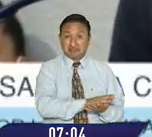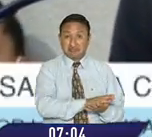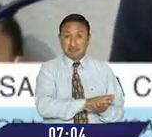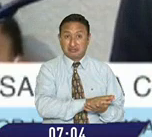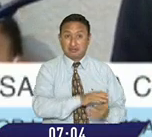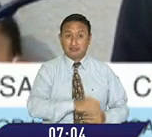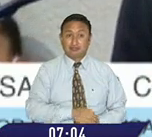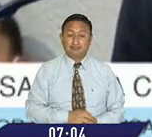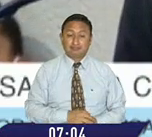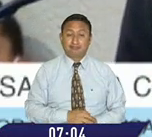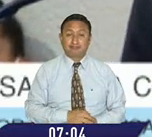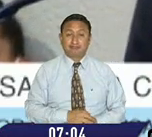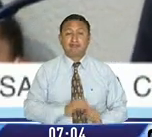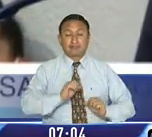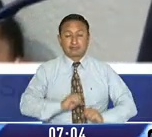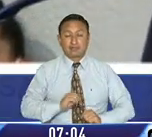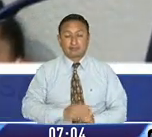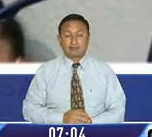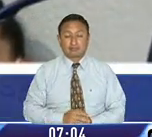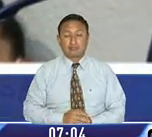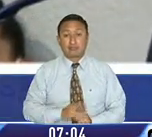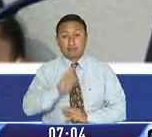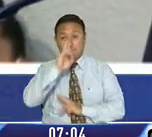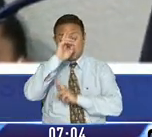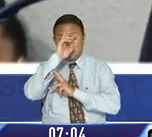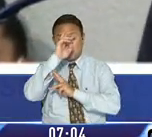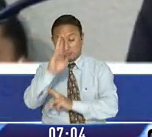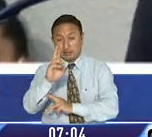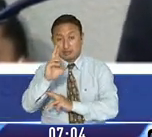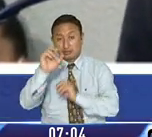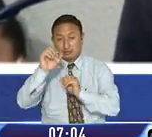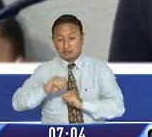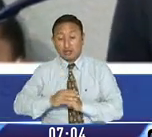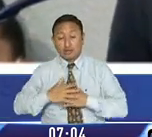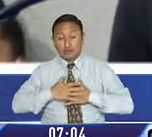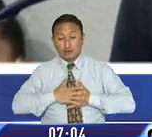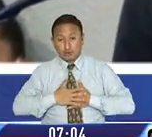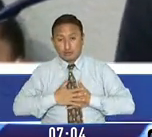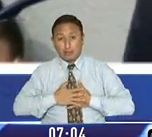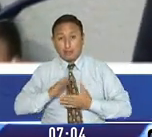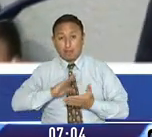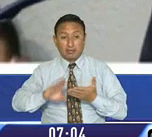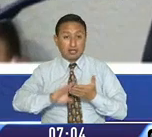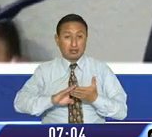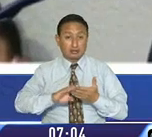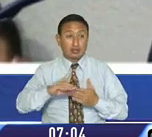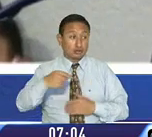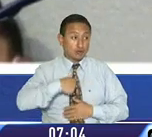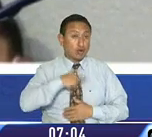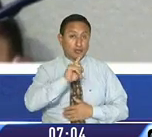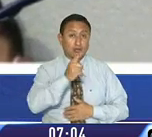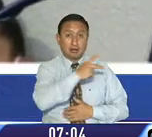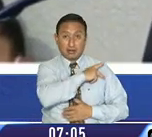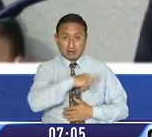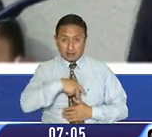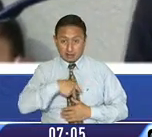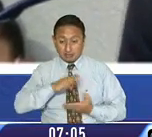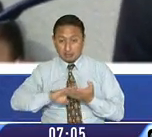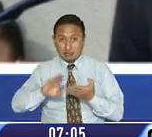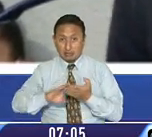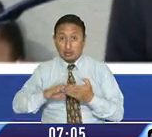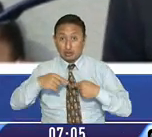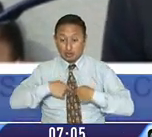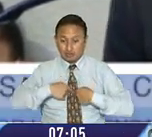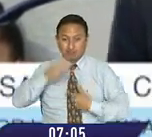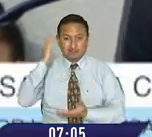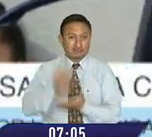Y con todo el respeto del mundo y siempre la consideración que me caracteriza, y perdón por hablar en primera persona, no lo voy